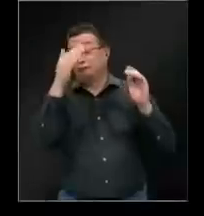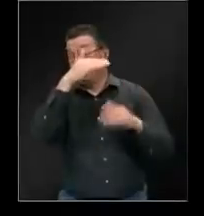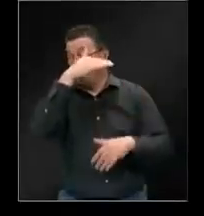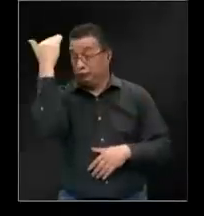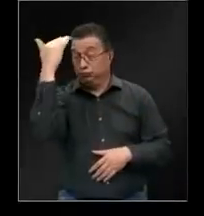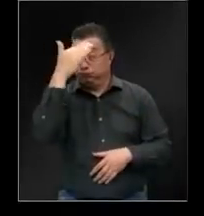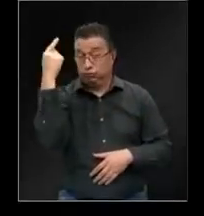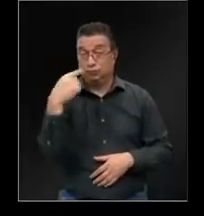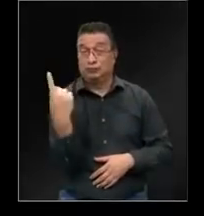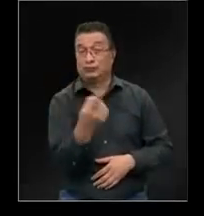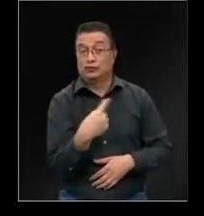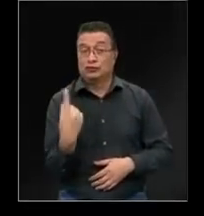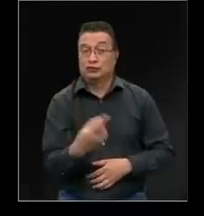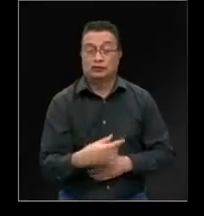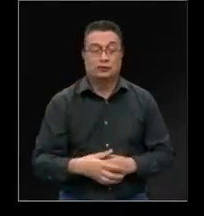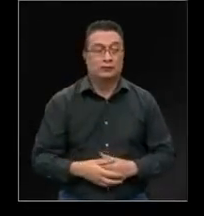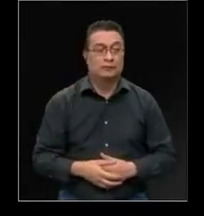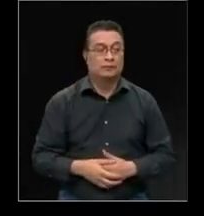problemático.